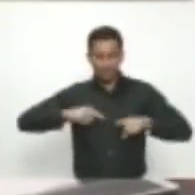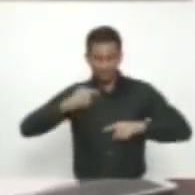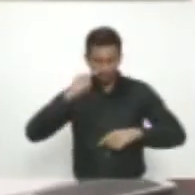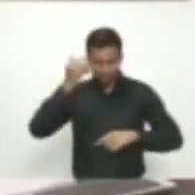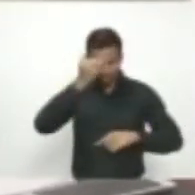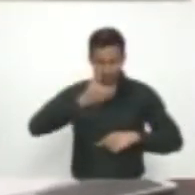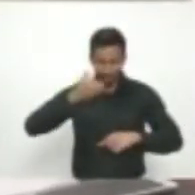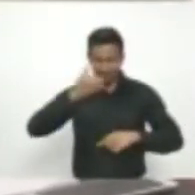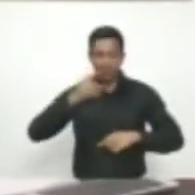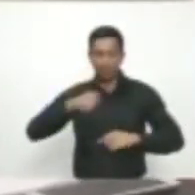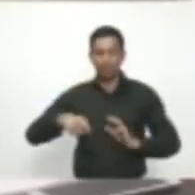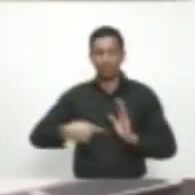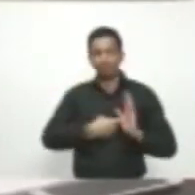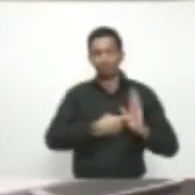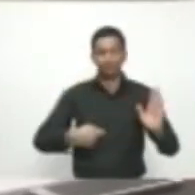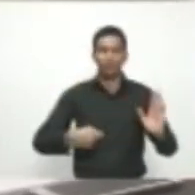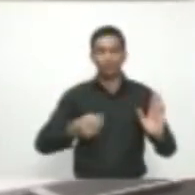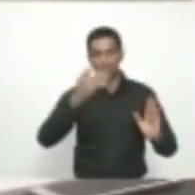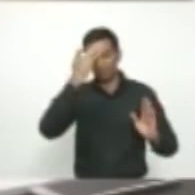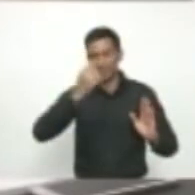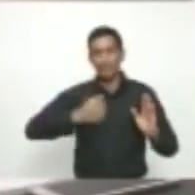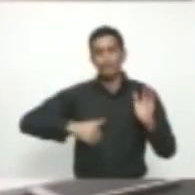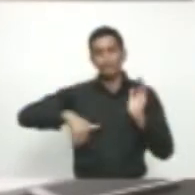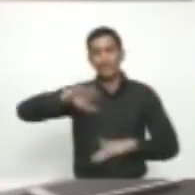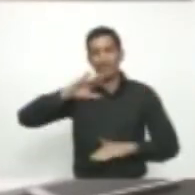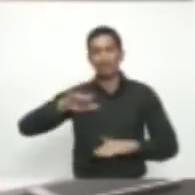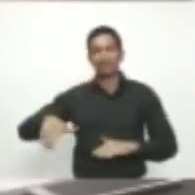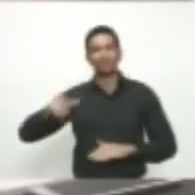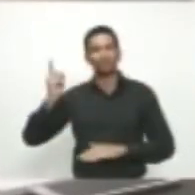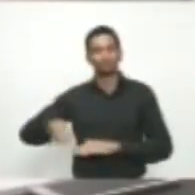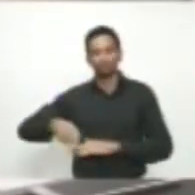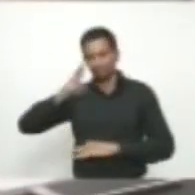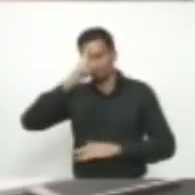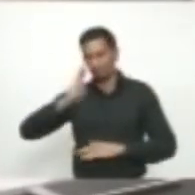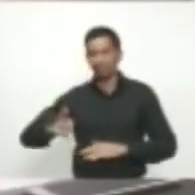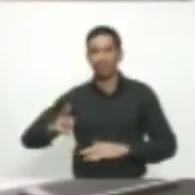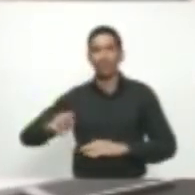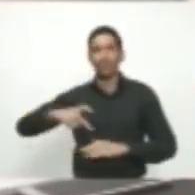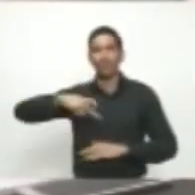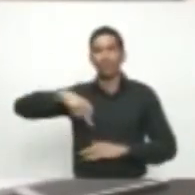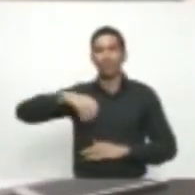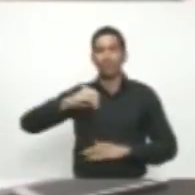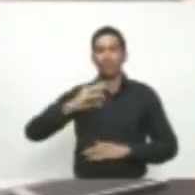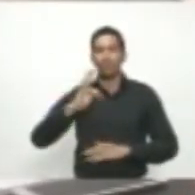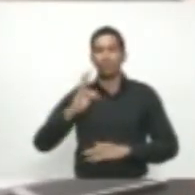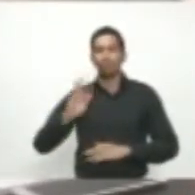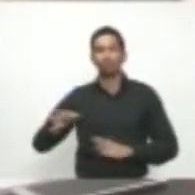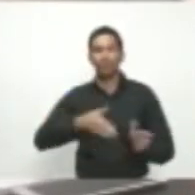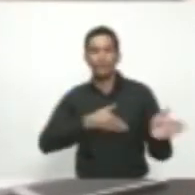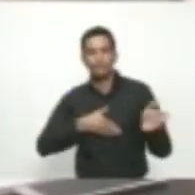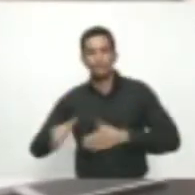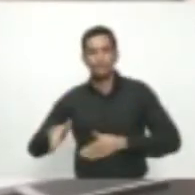vulnerando algo de mayor categoría como es el POT. Está vulnerando el plan de desarrollo